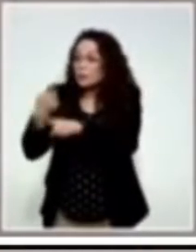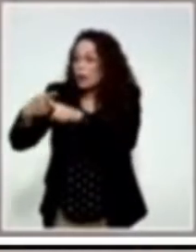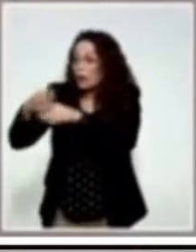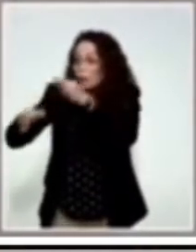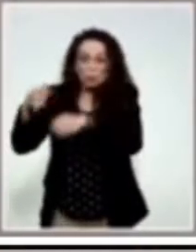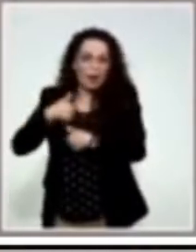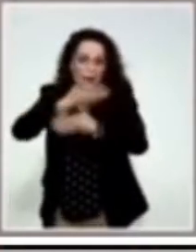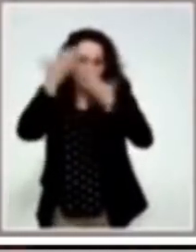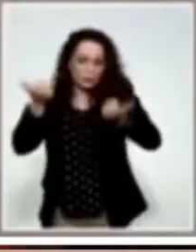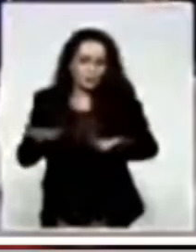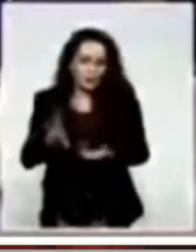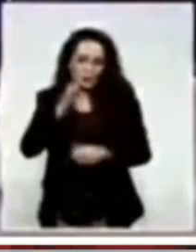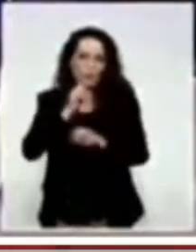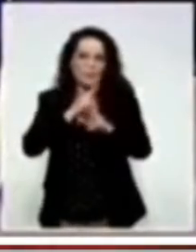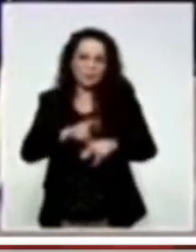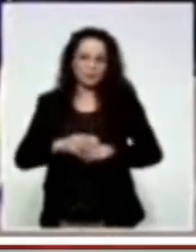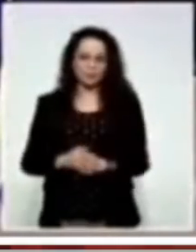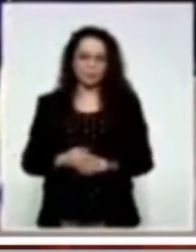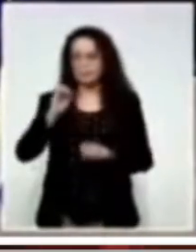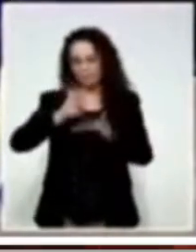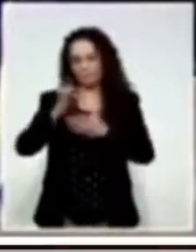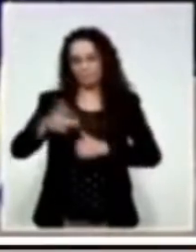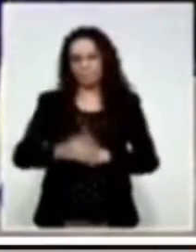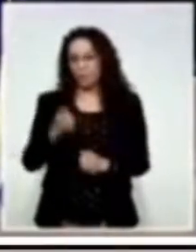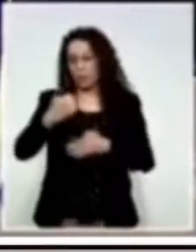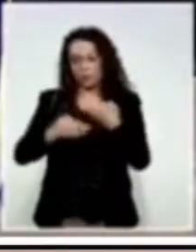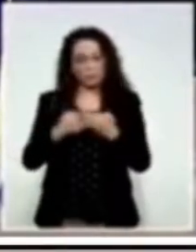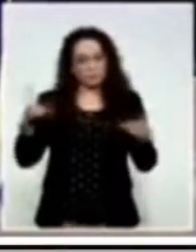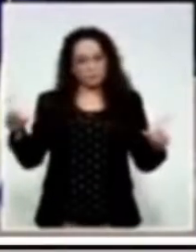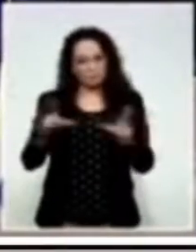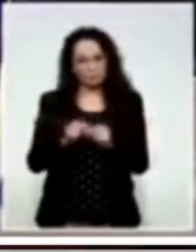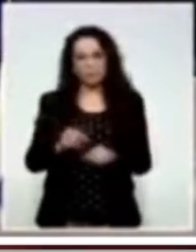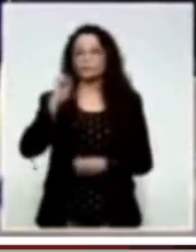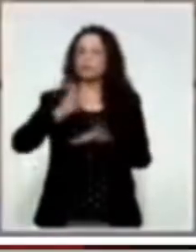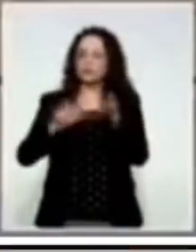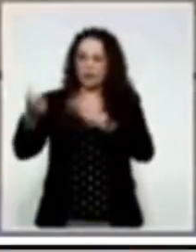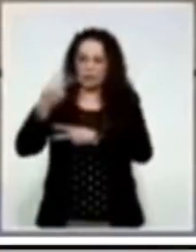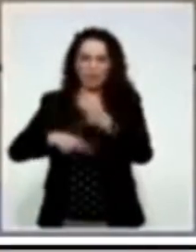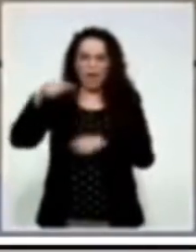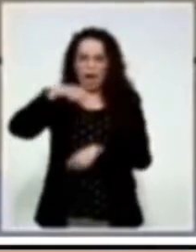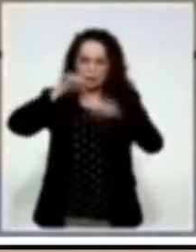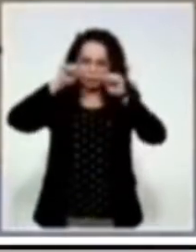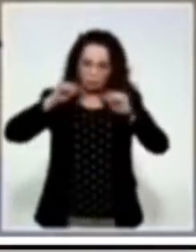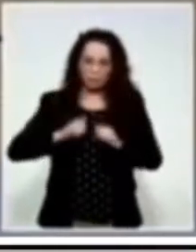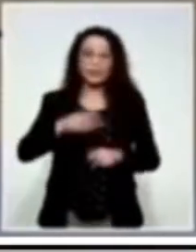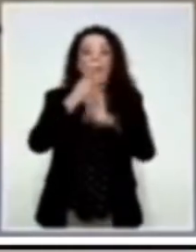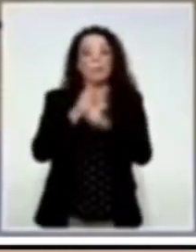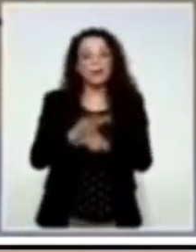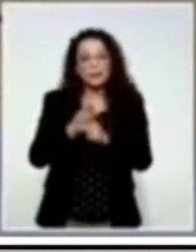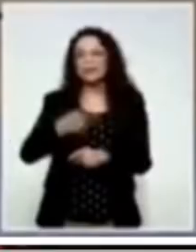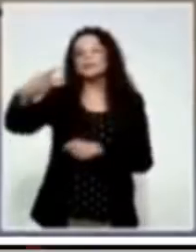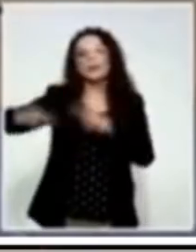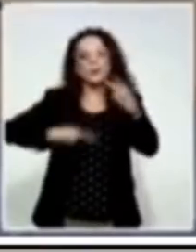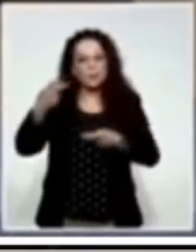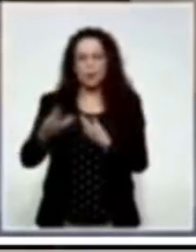Okay. Gracias. Son todas, ministro presidente. Les agradezco mucho su presencia, su asistencia, su paciencia, sus